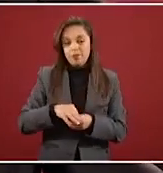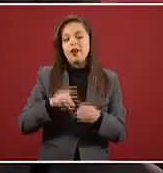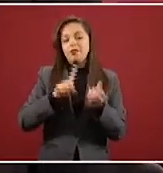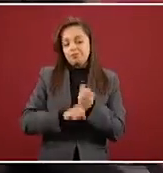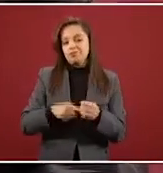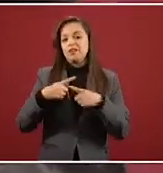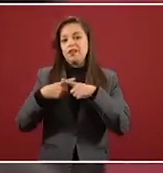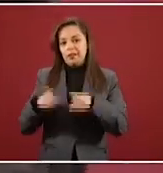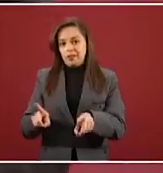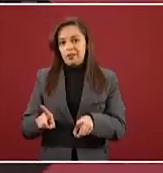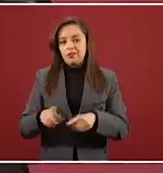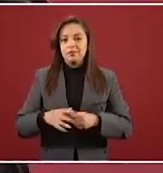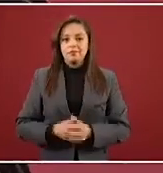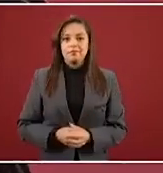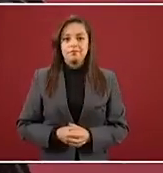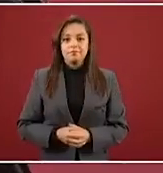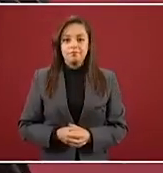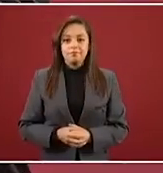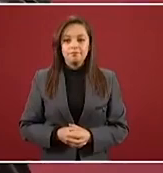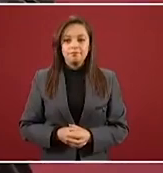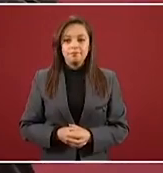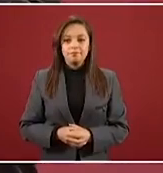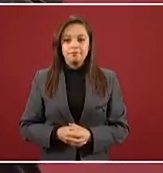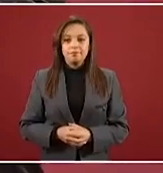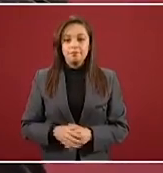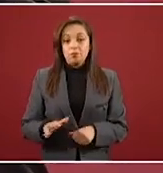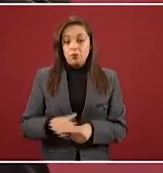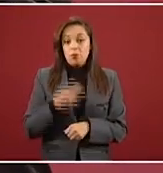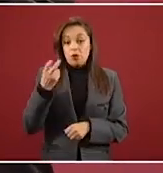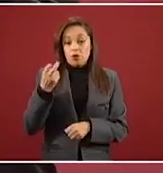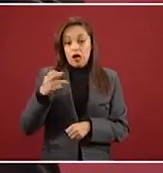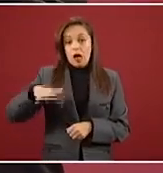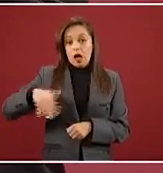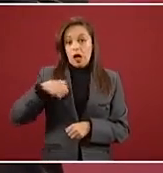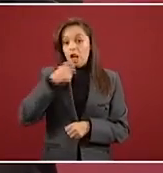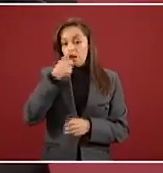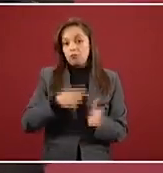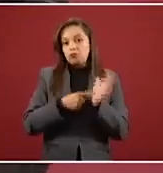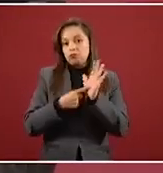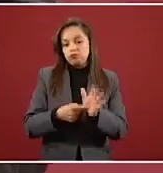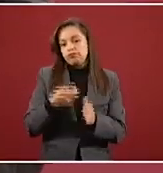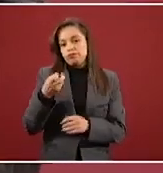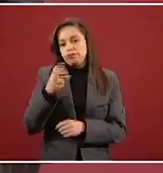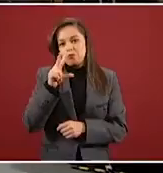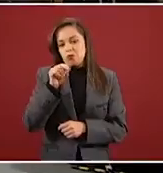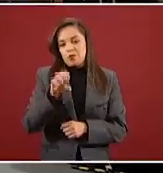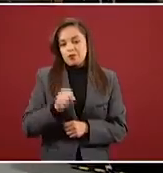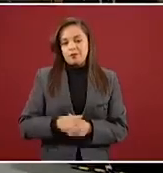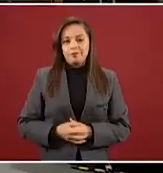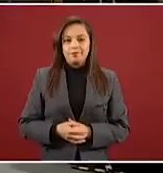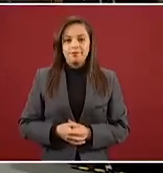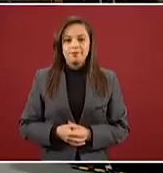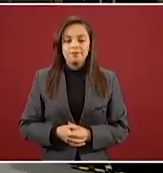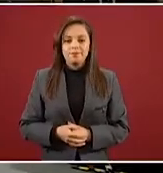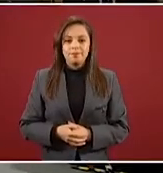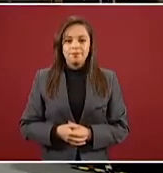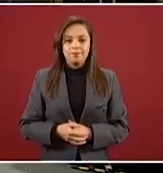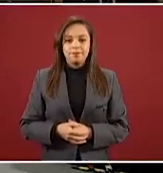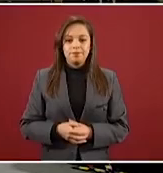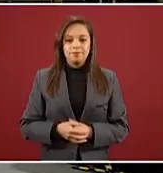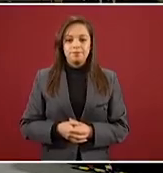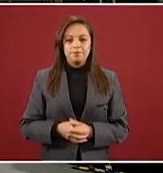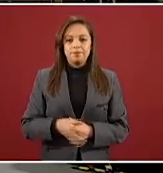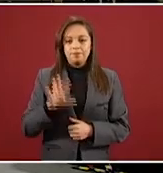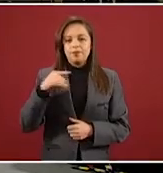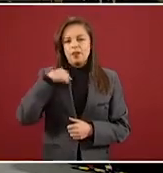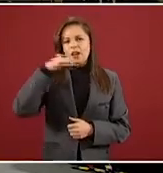no es lo que estamos planteando. Yo voy a promover, y eso voy a buscar la